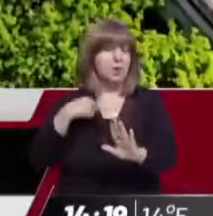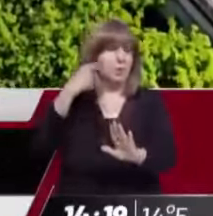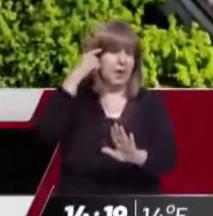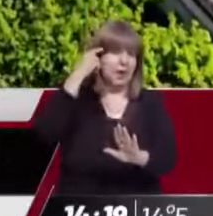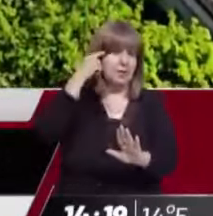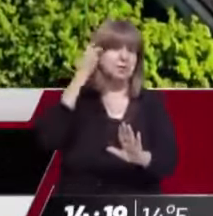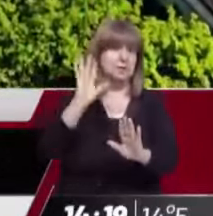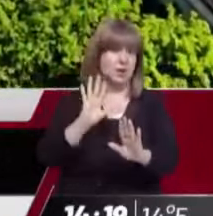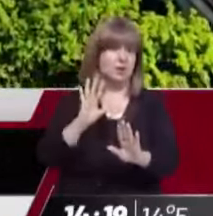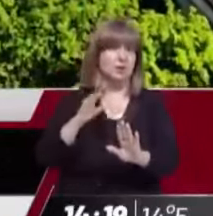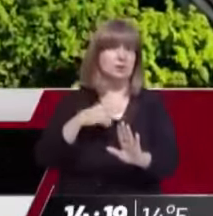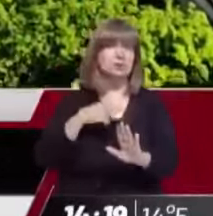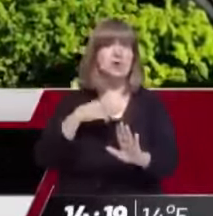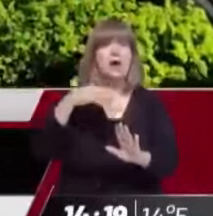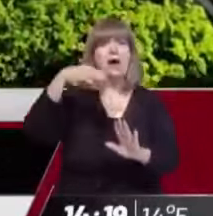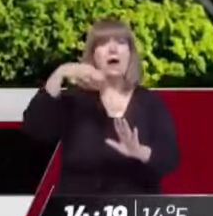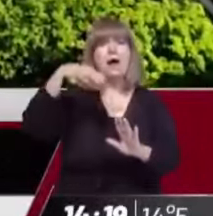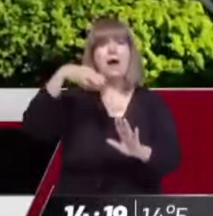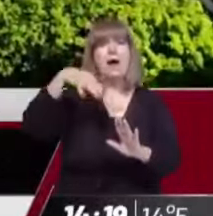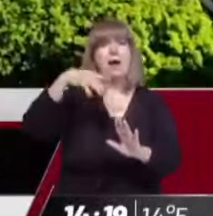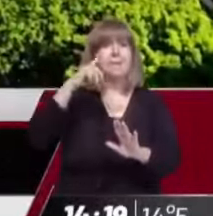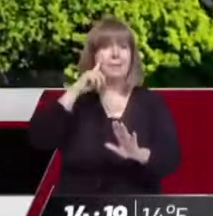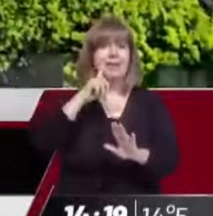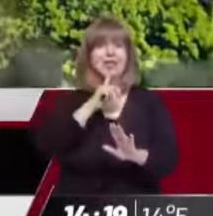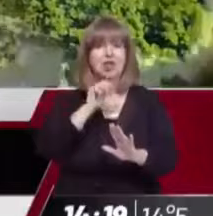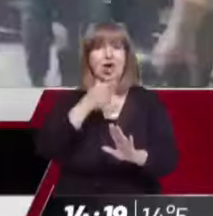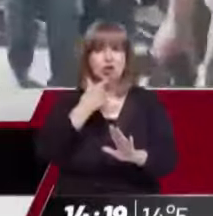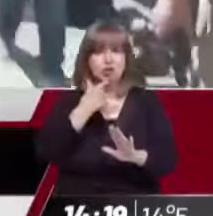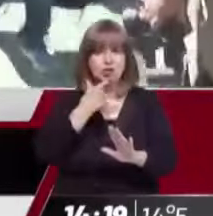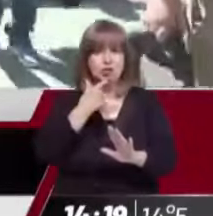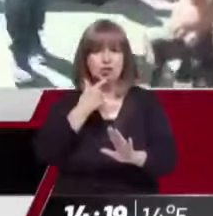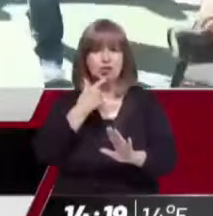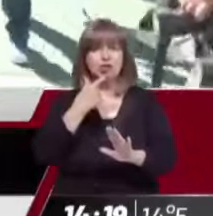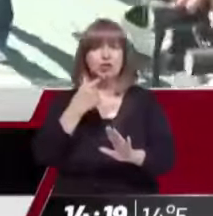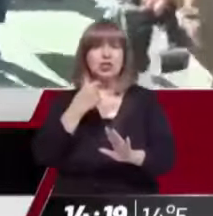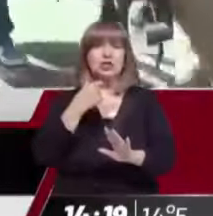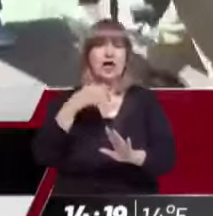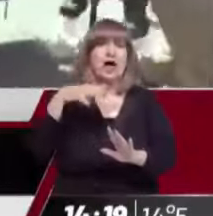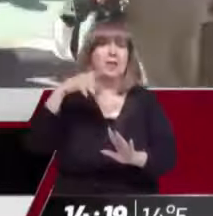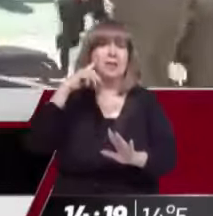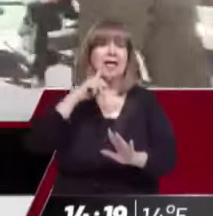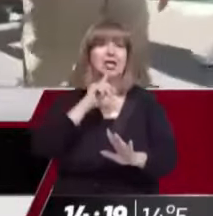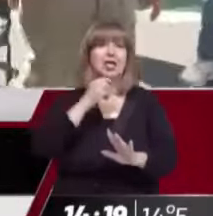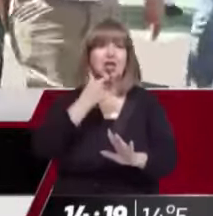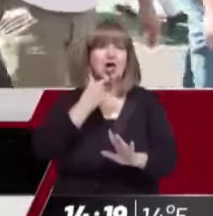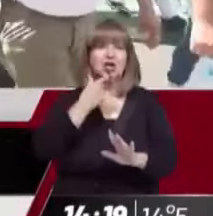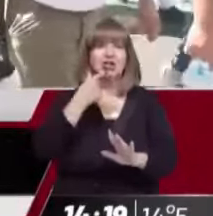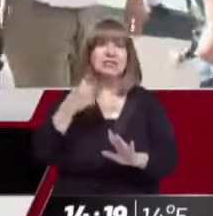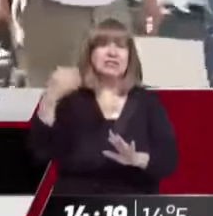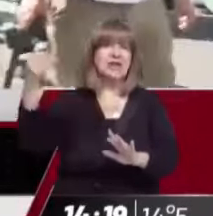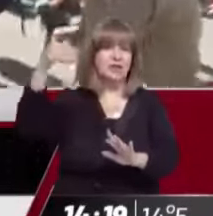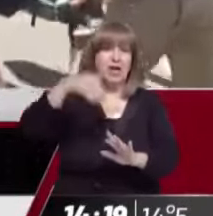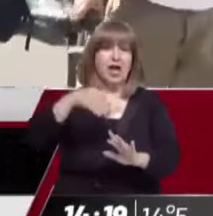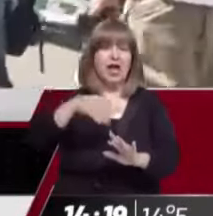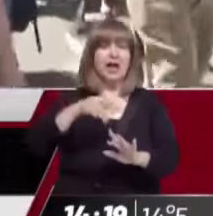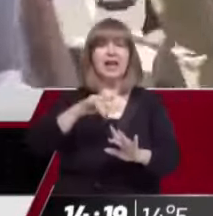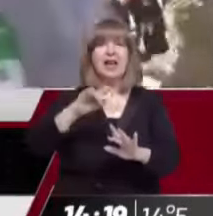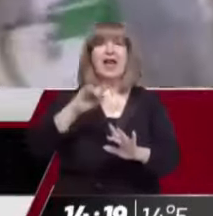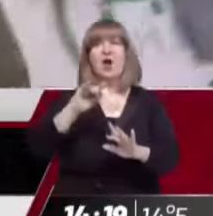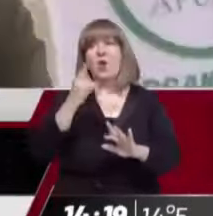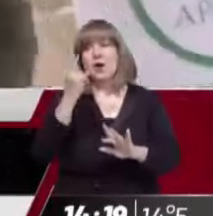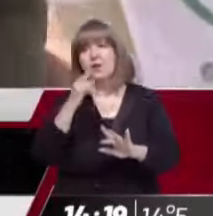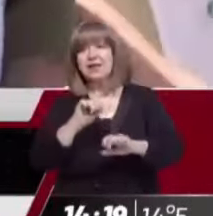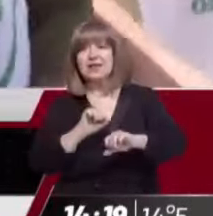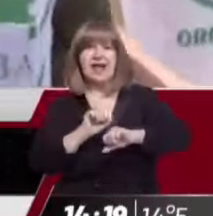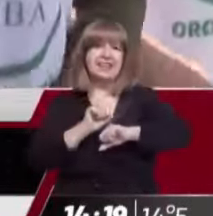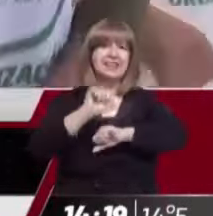primero creo que hay mitos en torno a que viene un extranjero a usar recursos argentinos y después se va y... ¿No es así? ¿No terminan de estudiar y